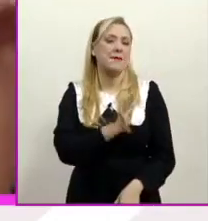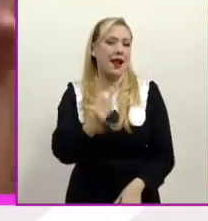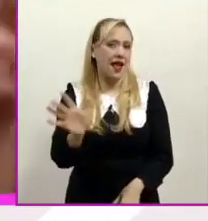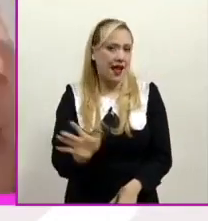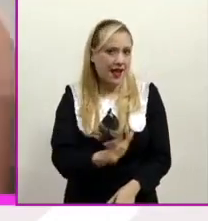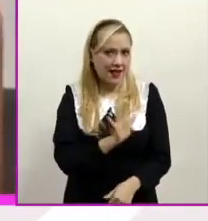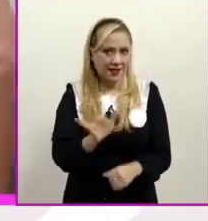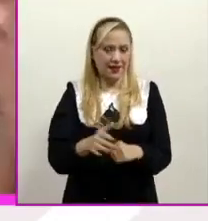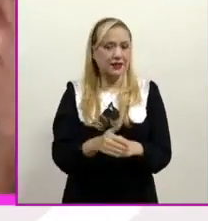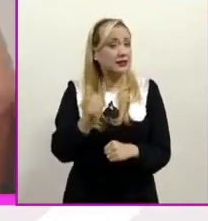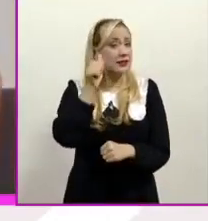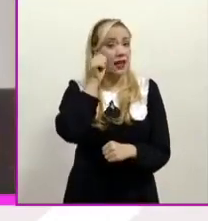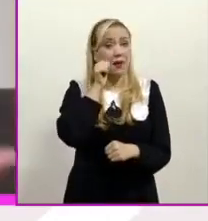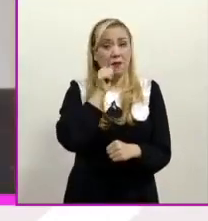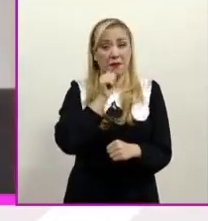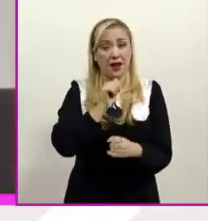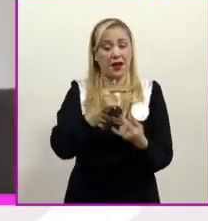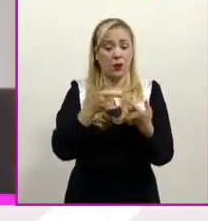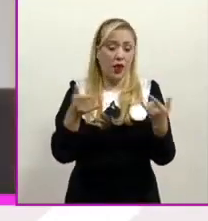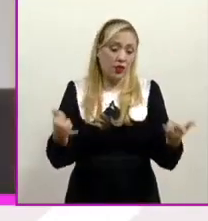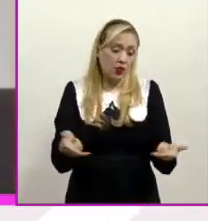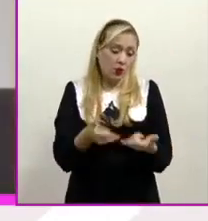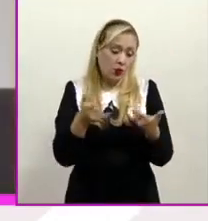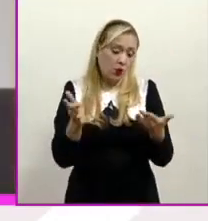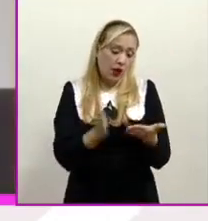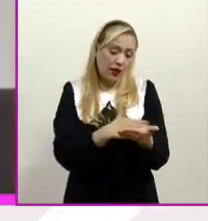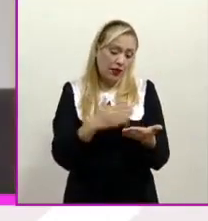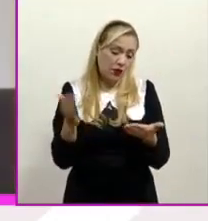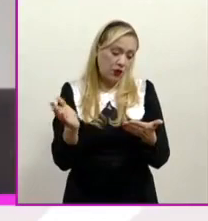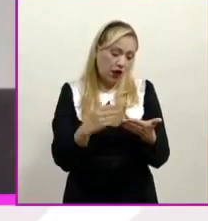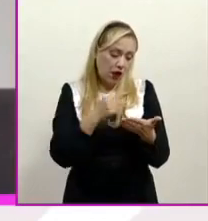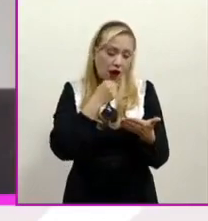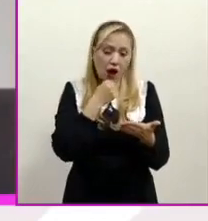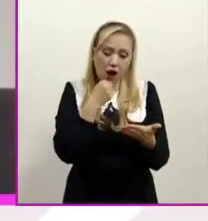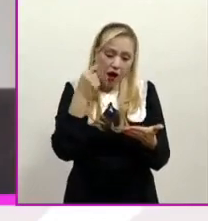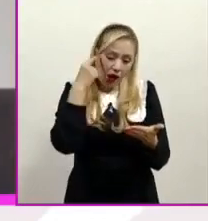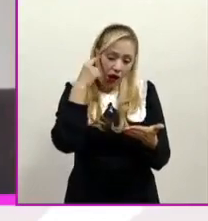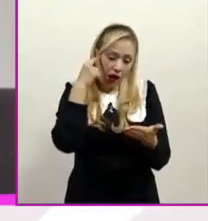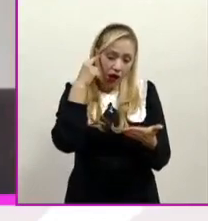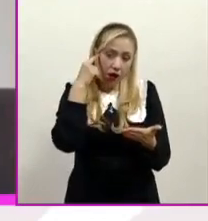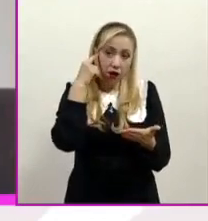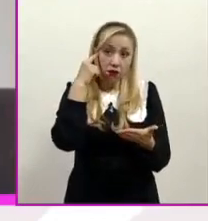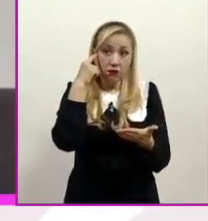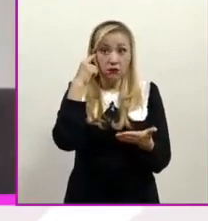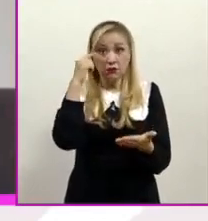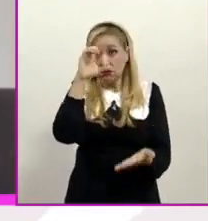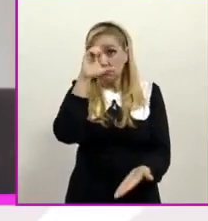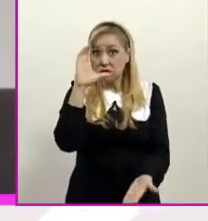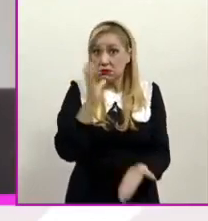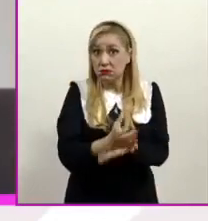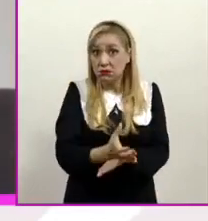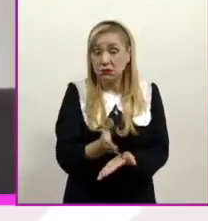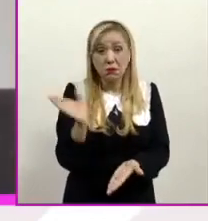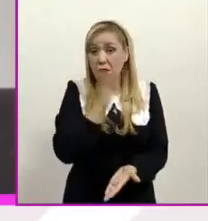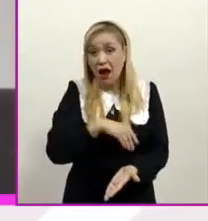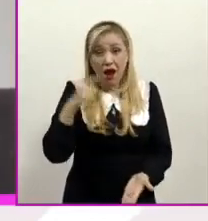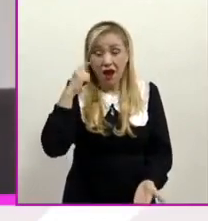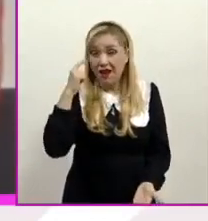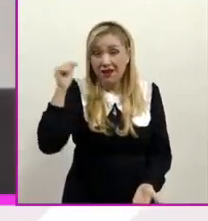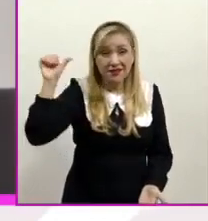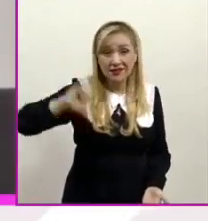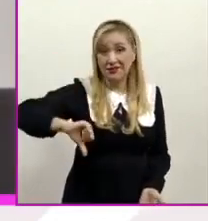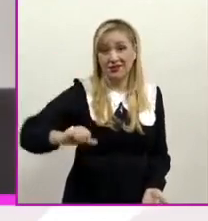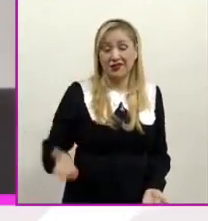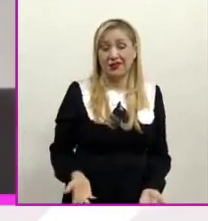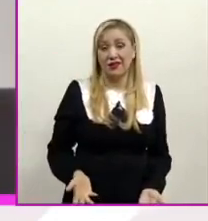cualquier historia que nos cuente las historias. Nos arruinaron la infancia realmente ahí. Nos arruinaron la